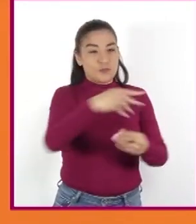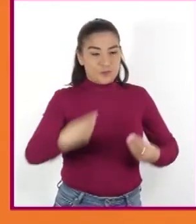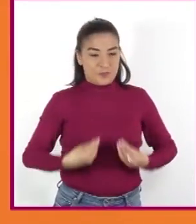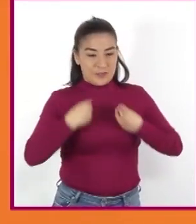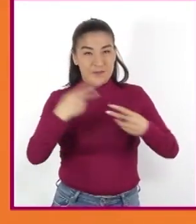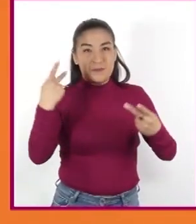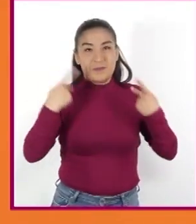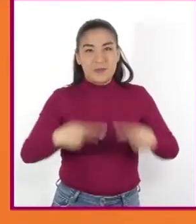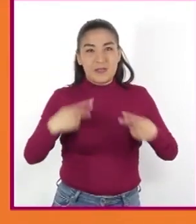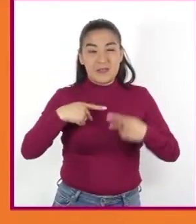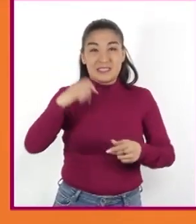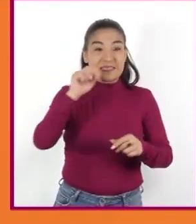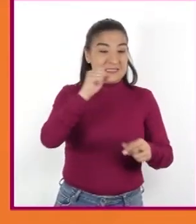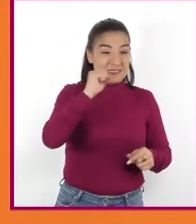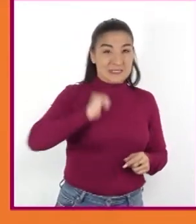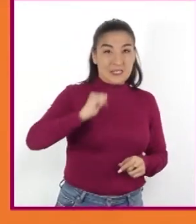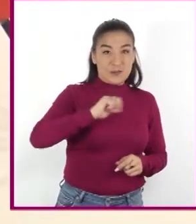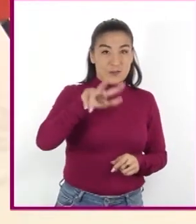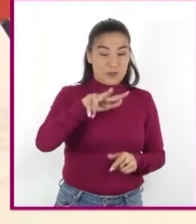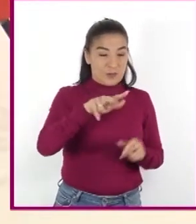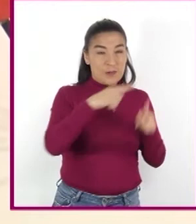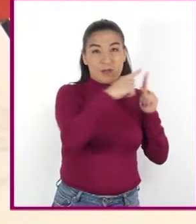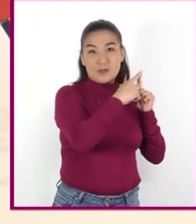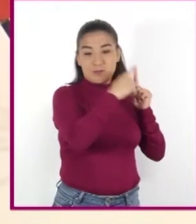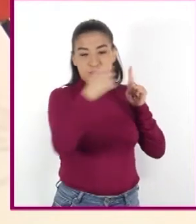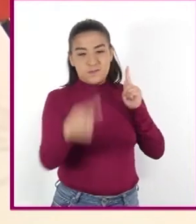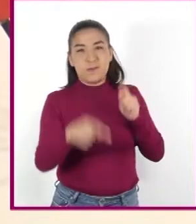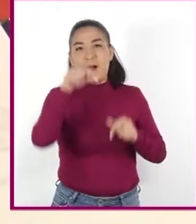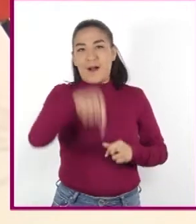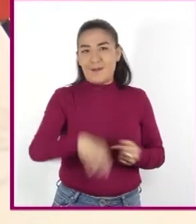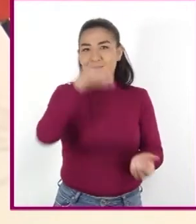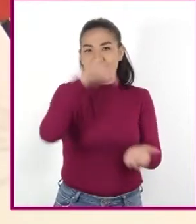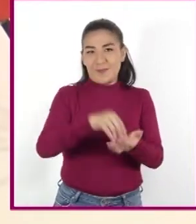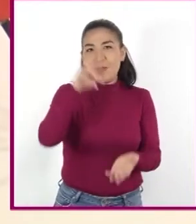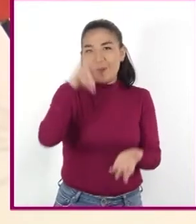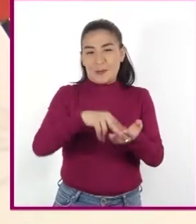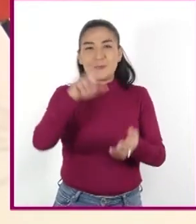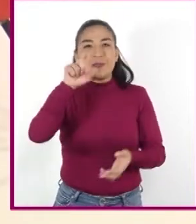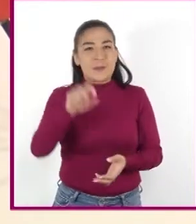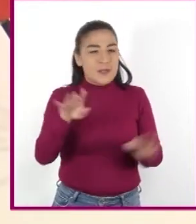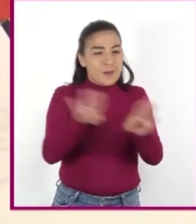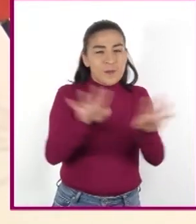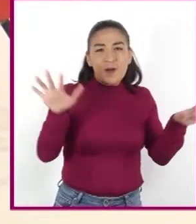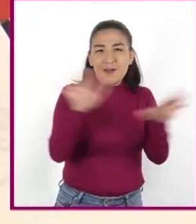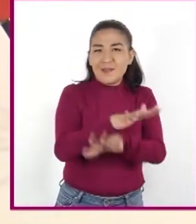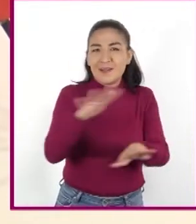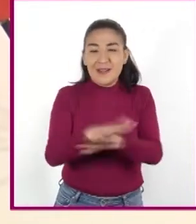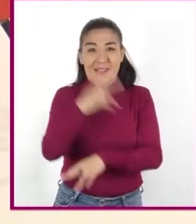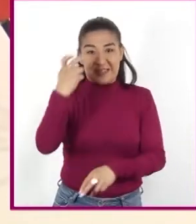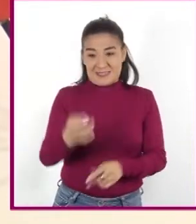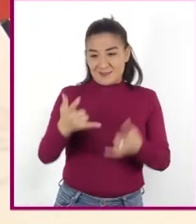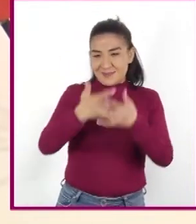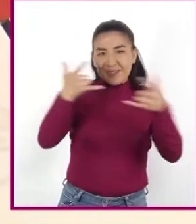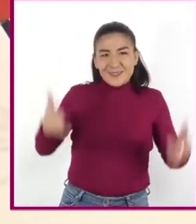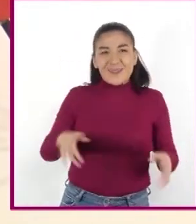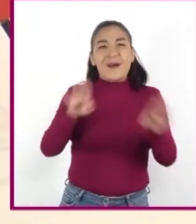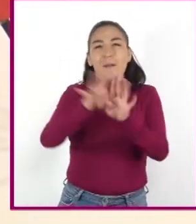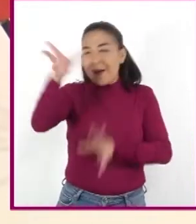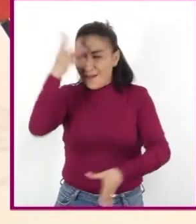siglo XVIII hasta la actualidad. Además, hemos visto cómo la historia puede aprenderse de diversas